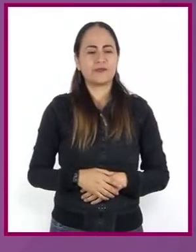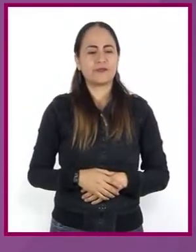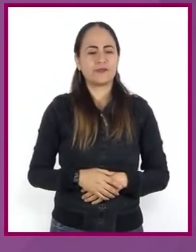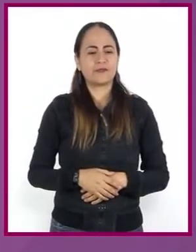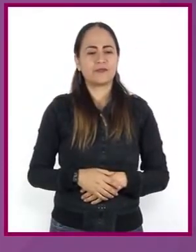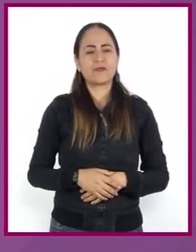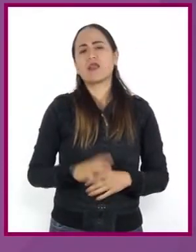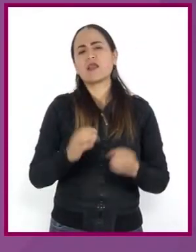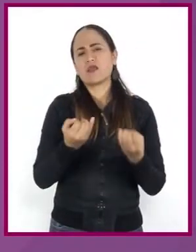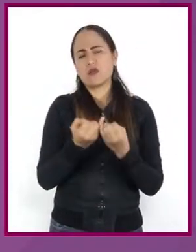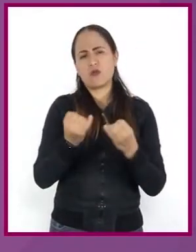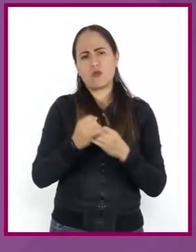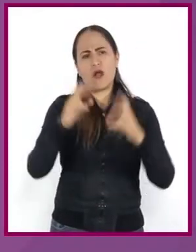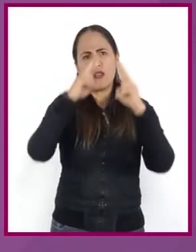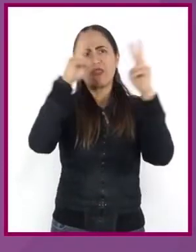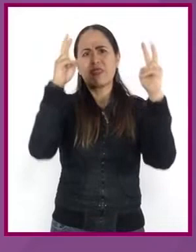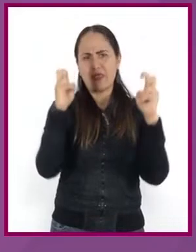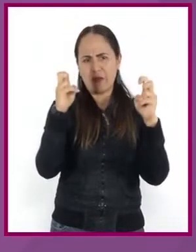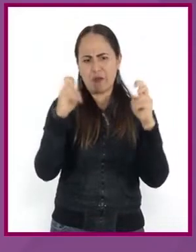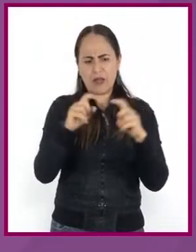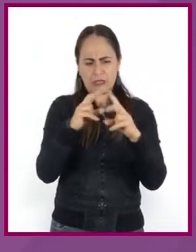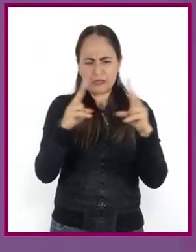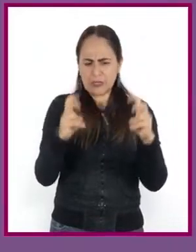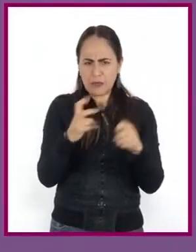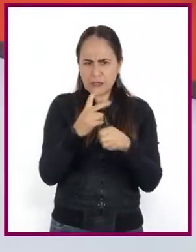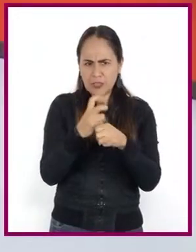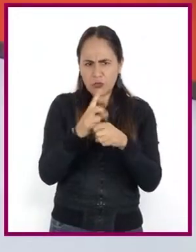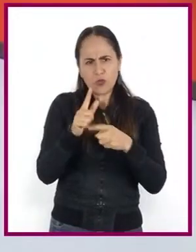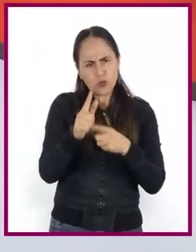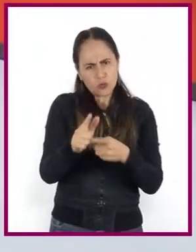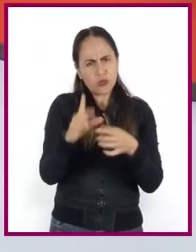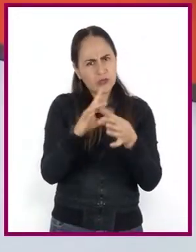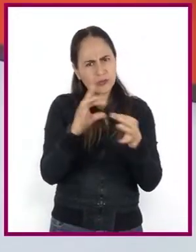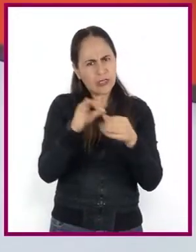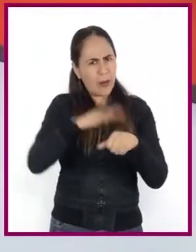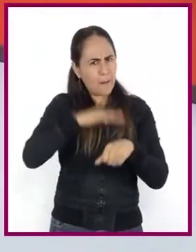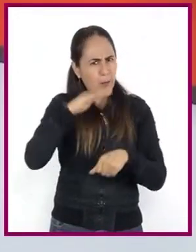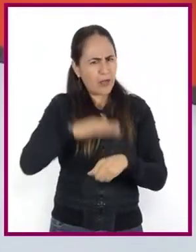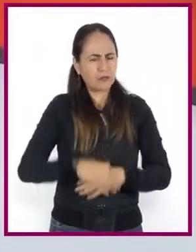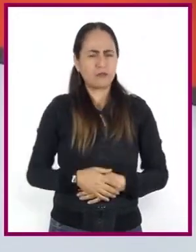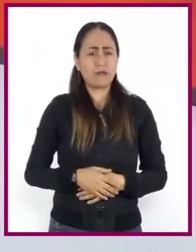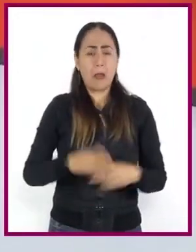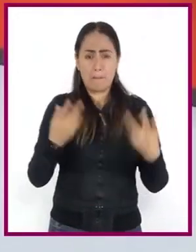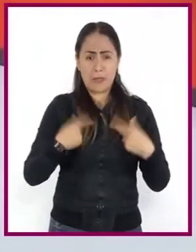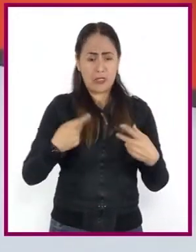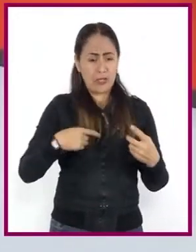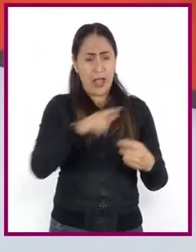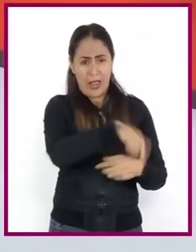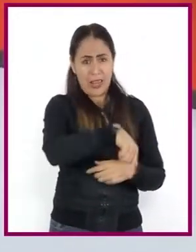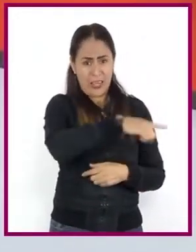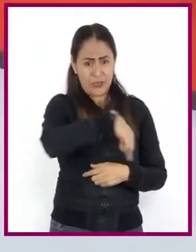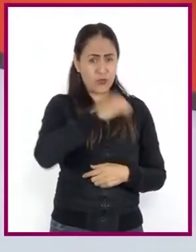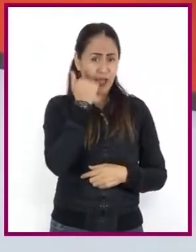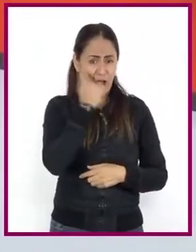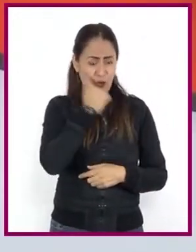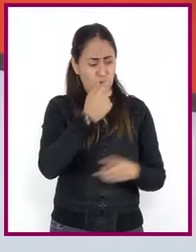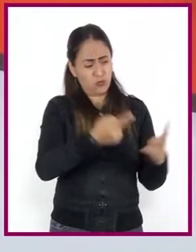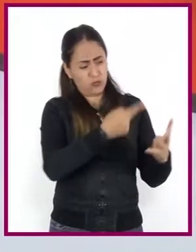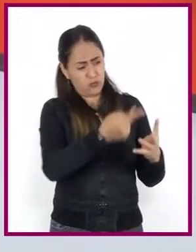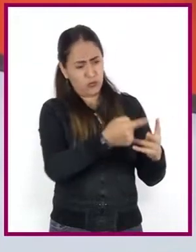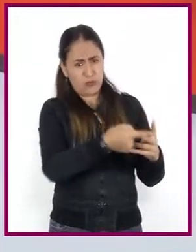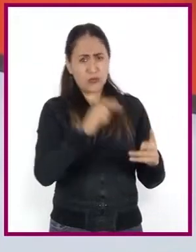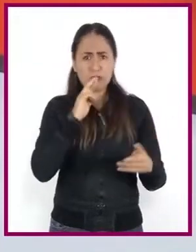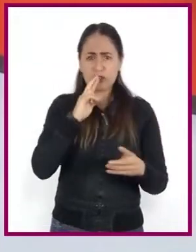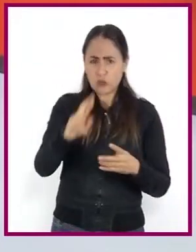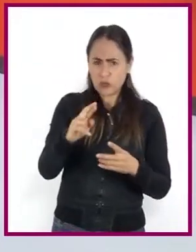la continuación al texto o para ampliarlo. Lo que dicen los entrevistados es importante. A veces por los